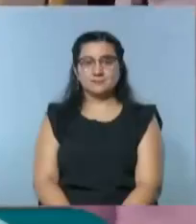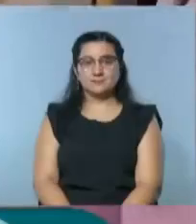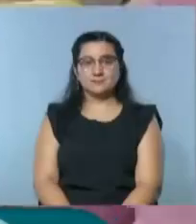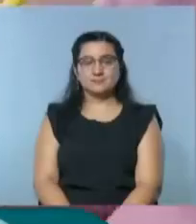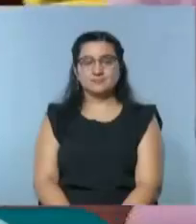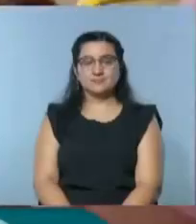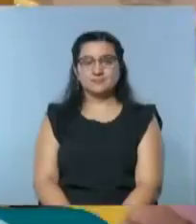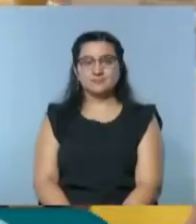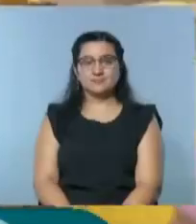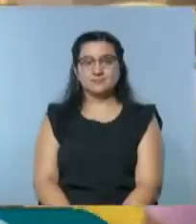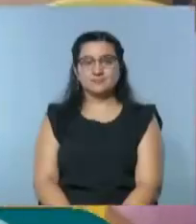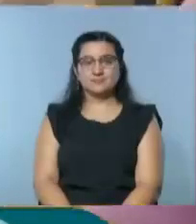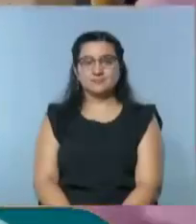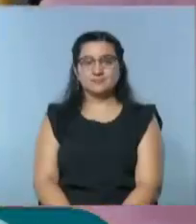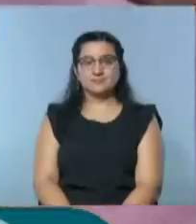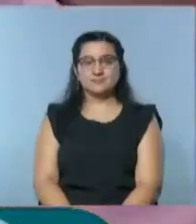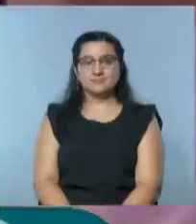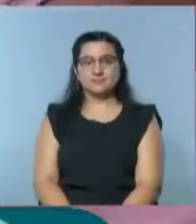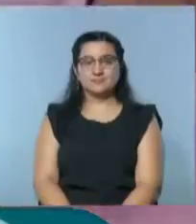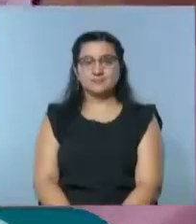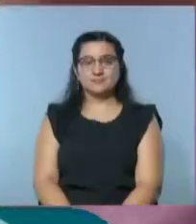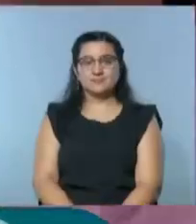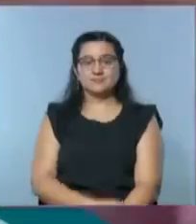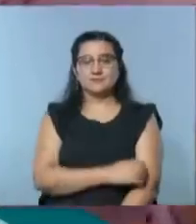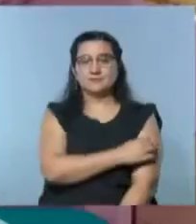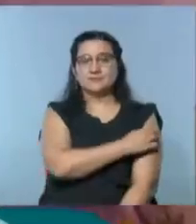Muchas gracias.